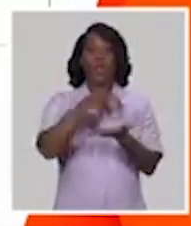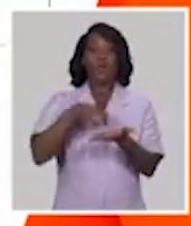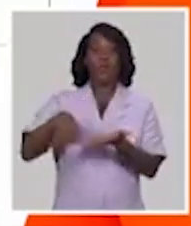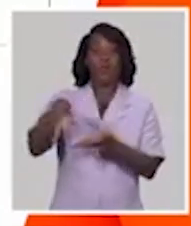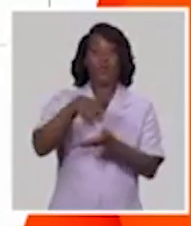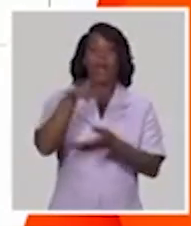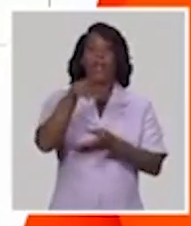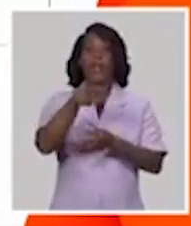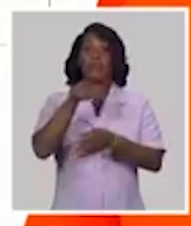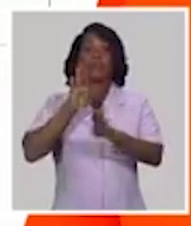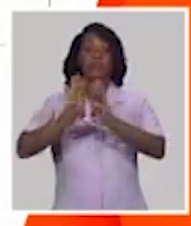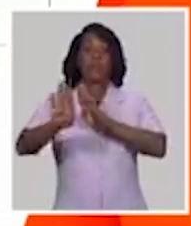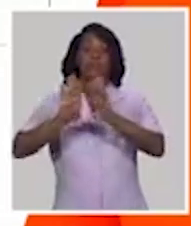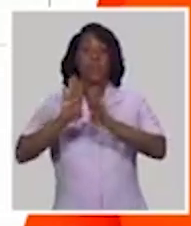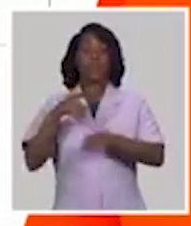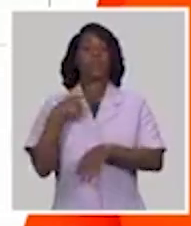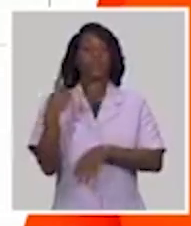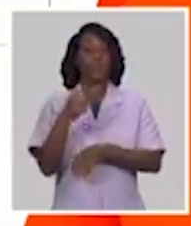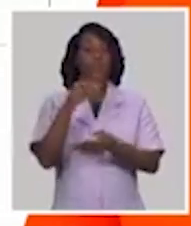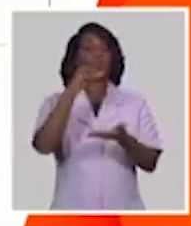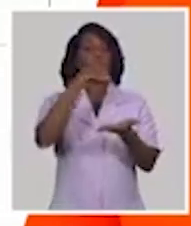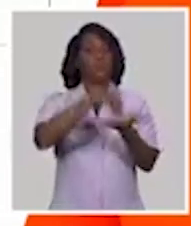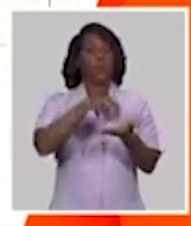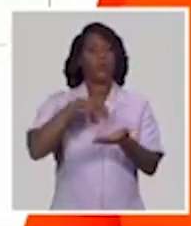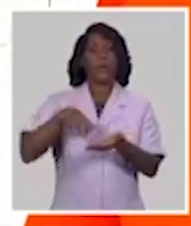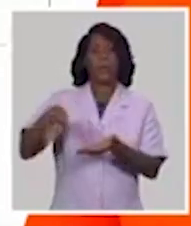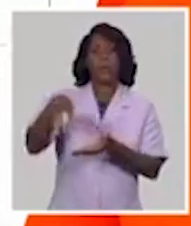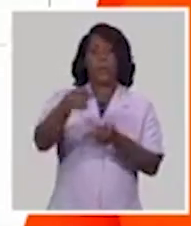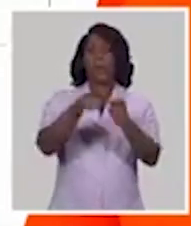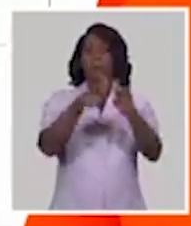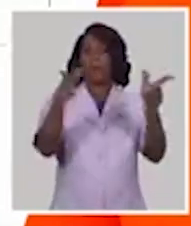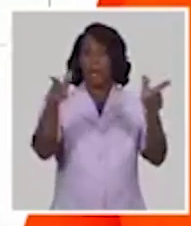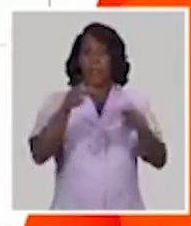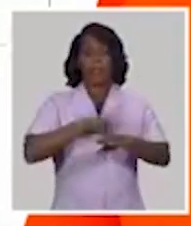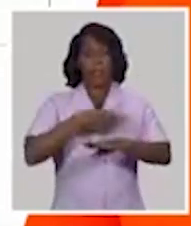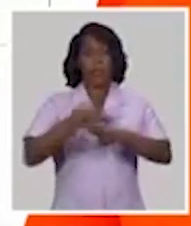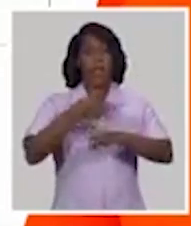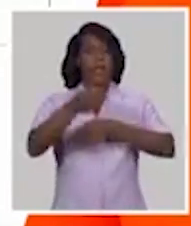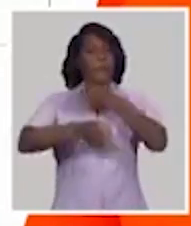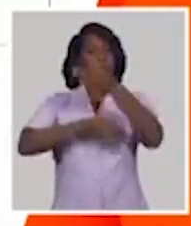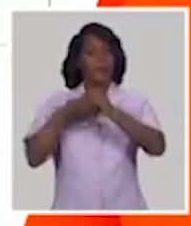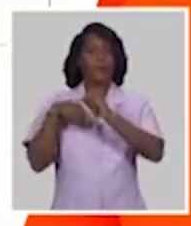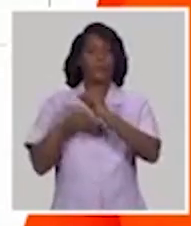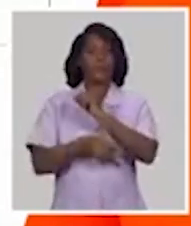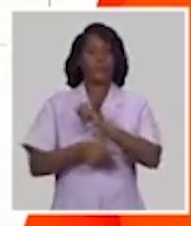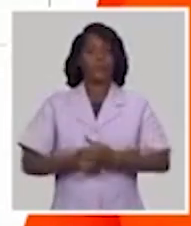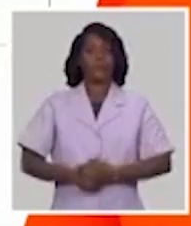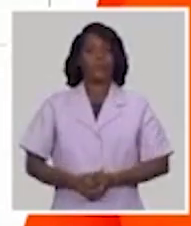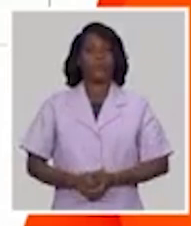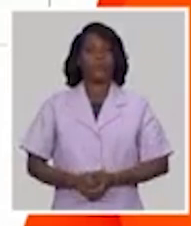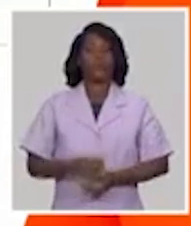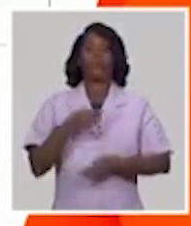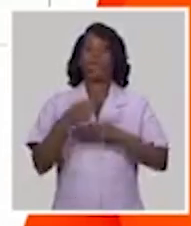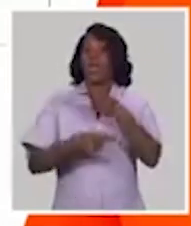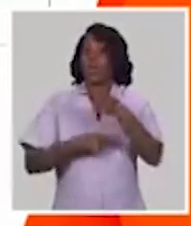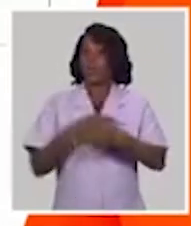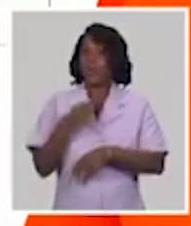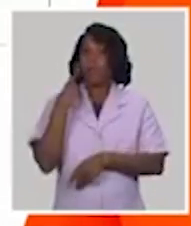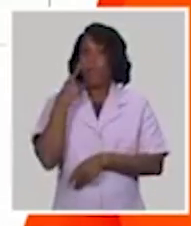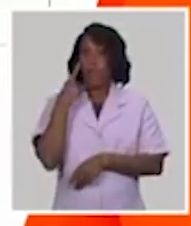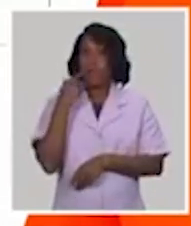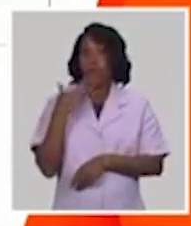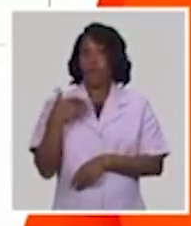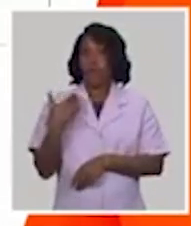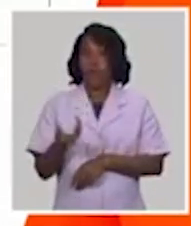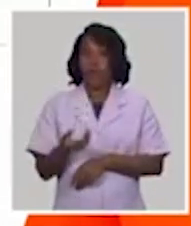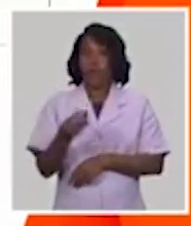tienen un nivel de desprotección. Y sobre eso vamos a hablar posteriormente. Organizar y potenciar la venta de módulos